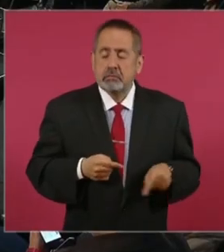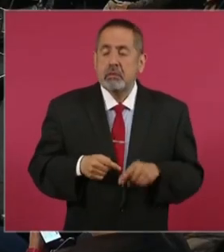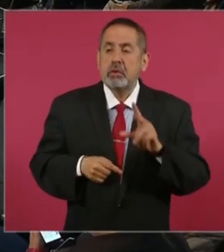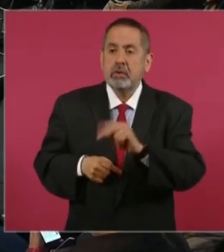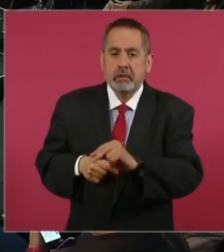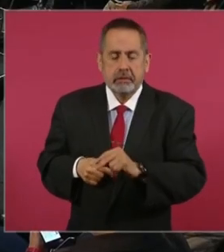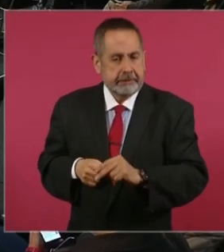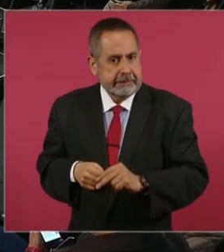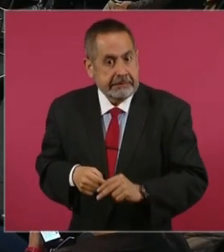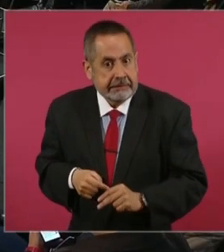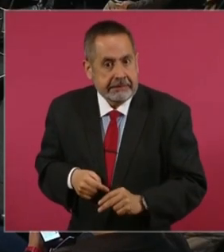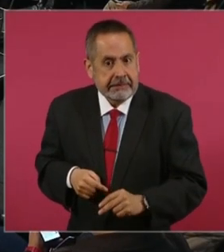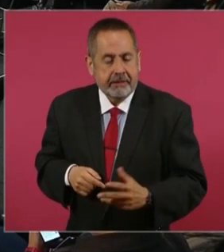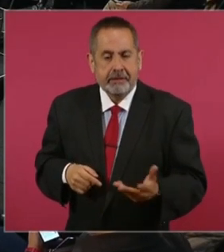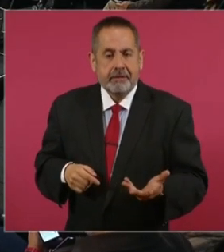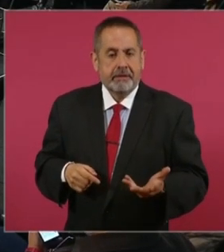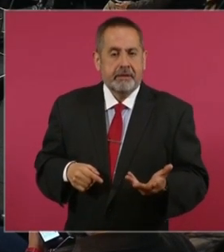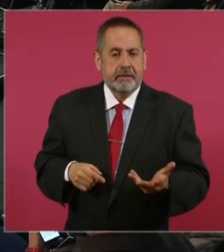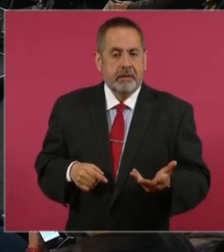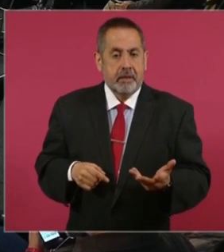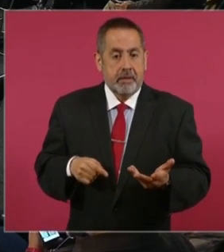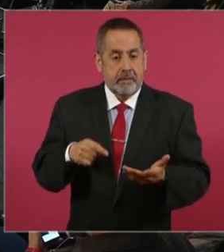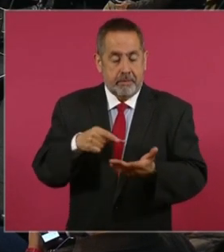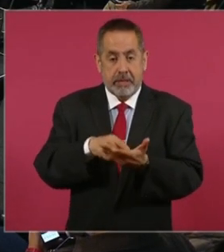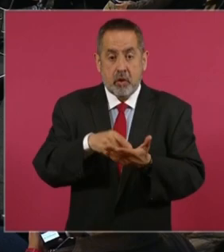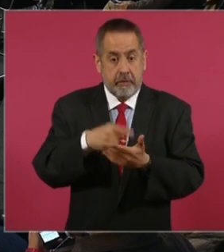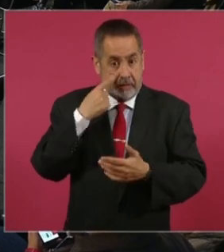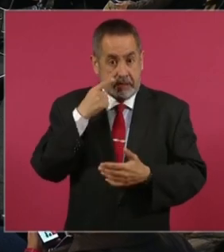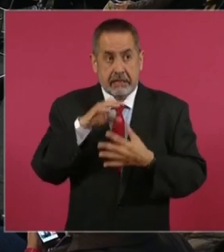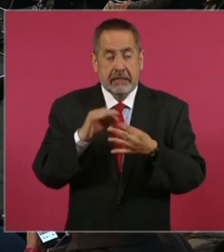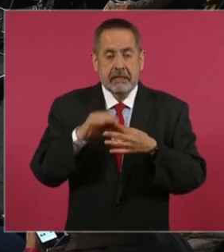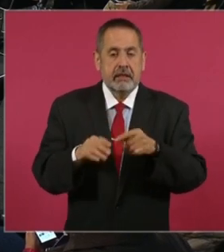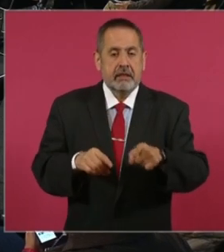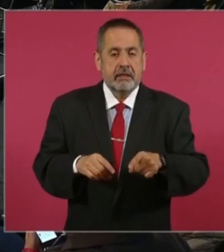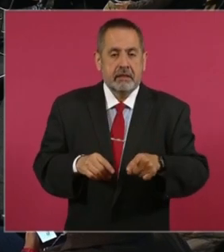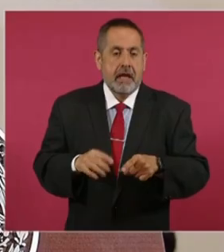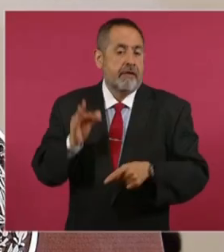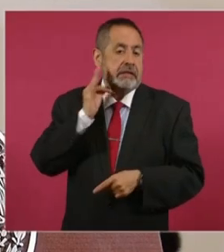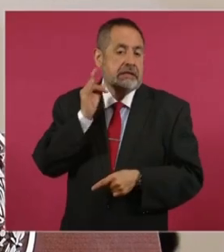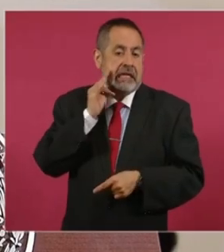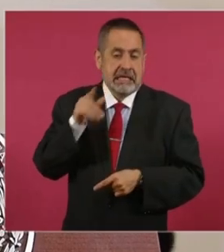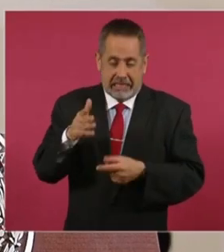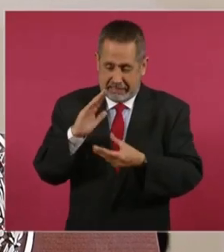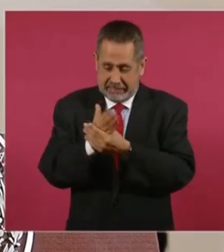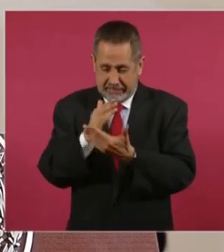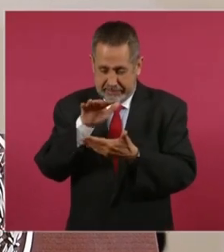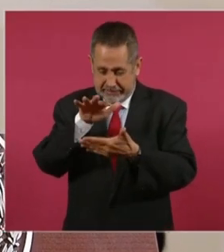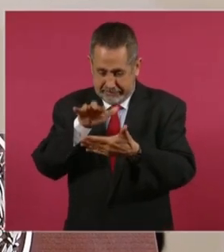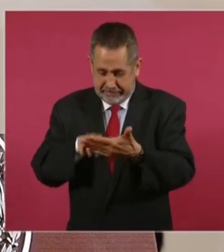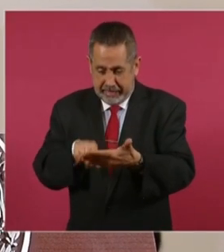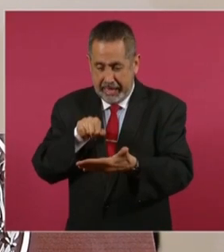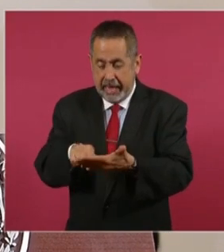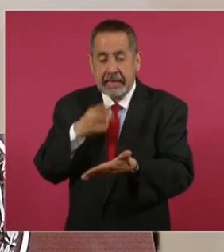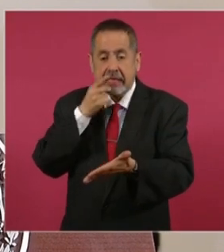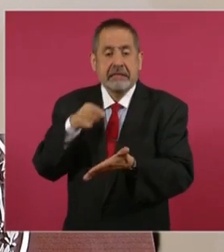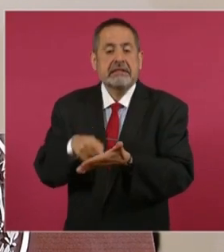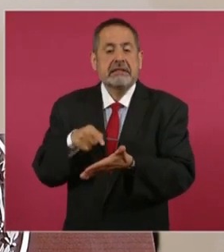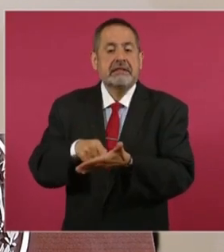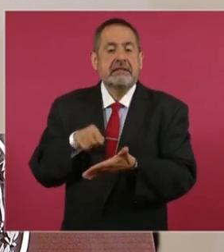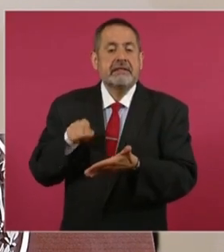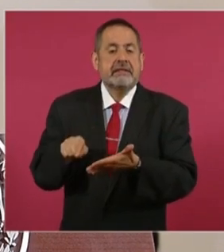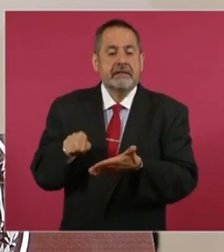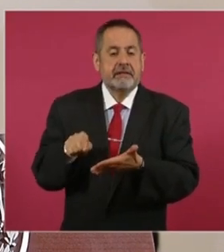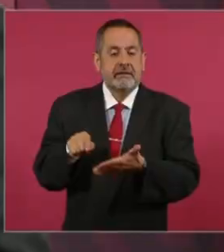el documento de la fiscalía donde dice que